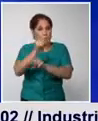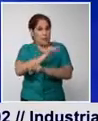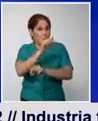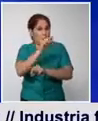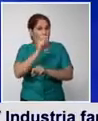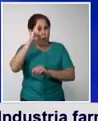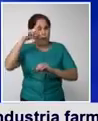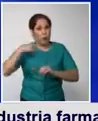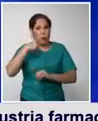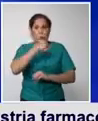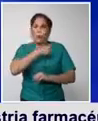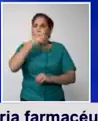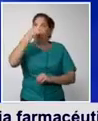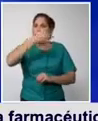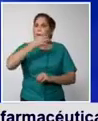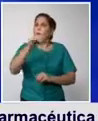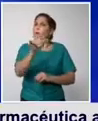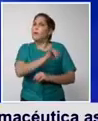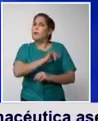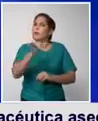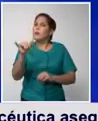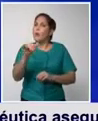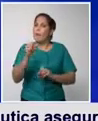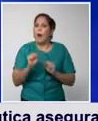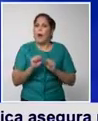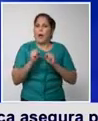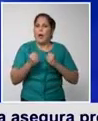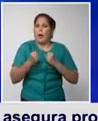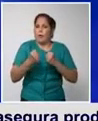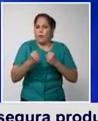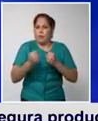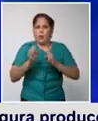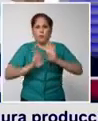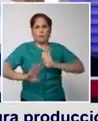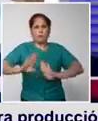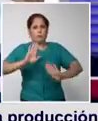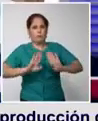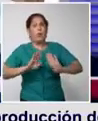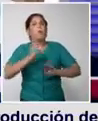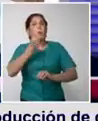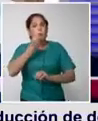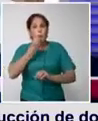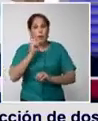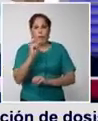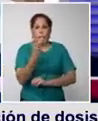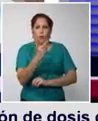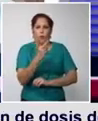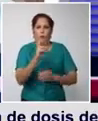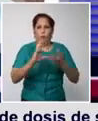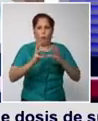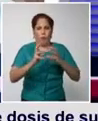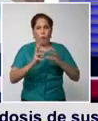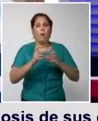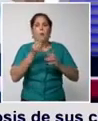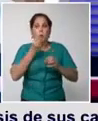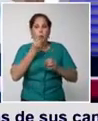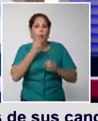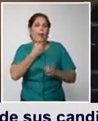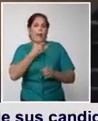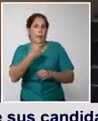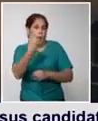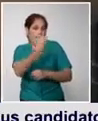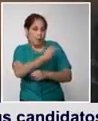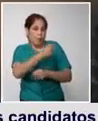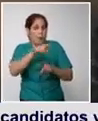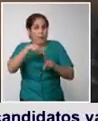Ochoa, también como dosis de refuerzo? Sí, puede ser una dosis de refuerzo de otros candidatos vacunales, no solo